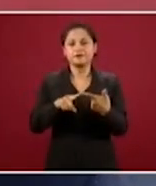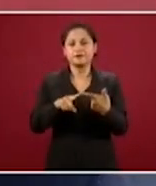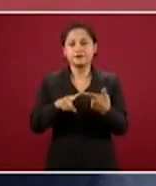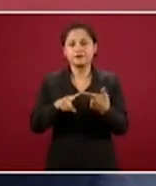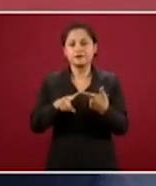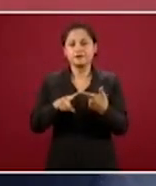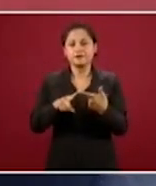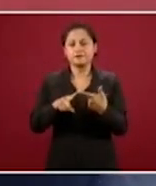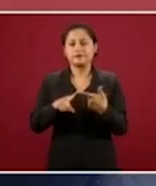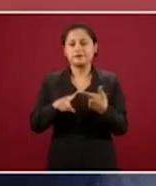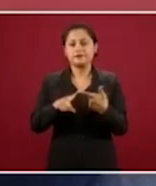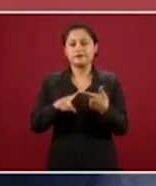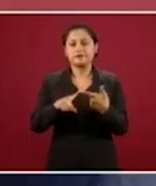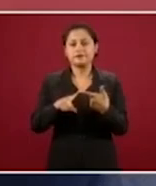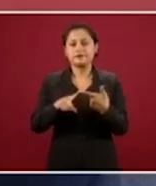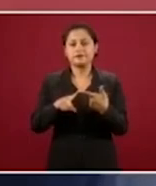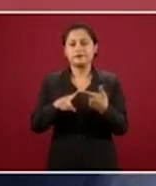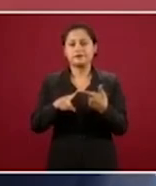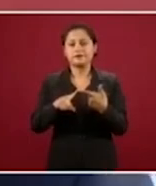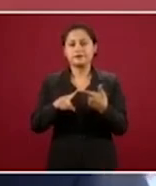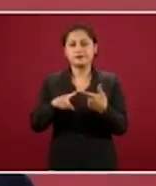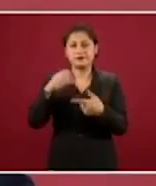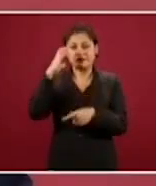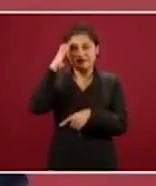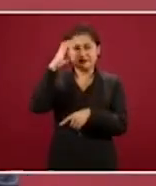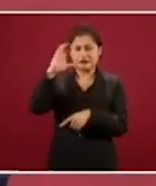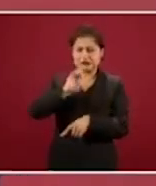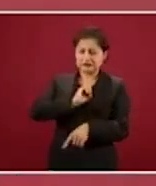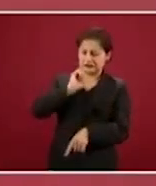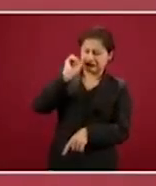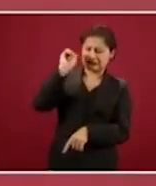no a crímenes de odio contra mujeres